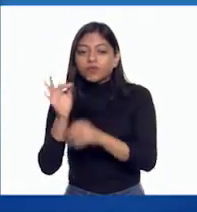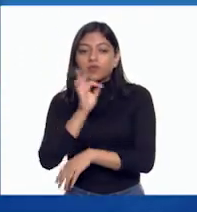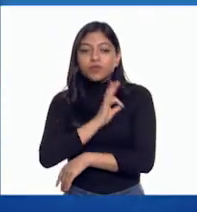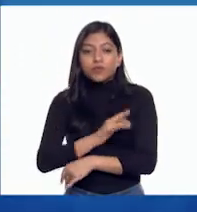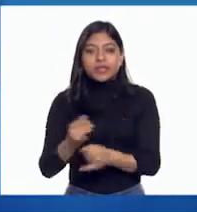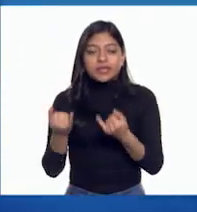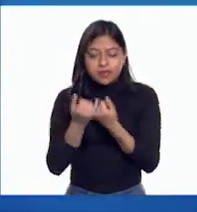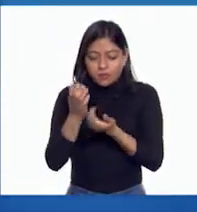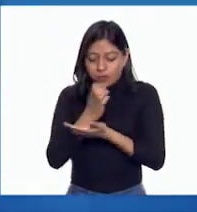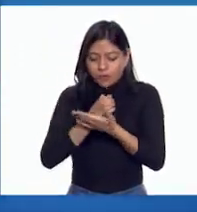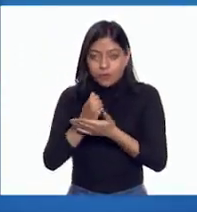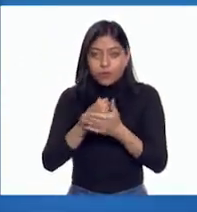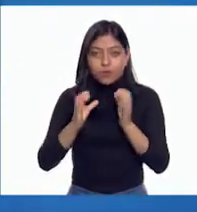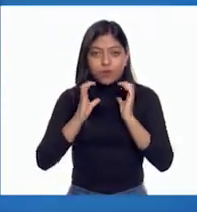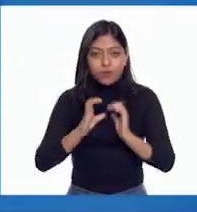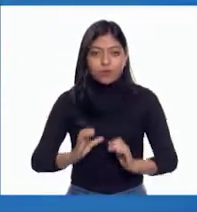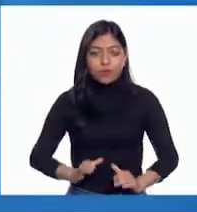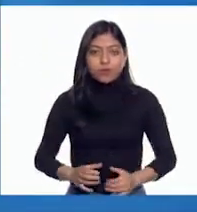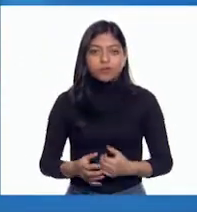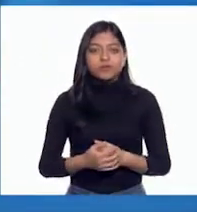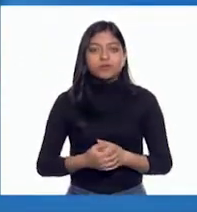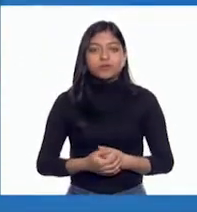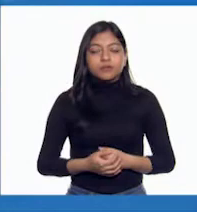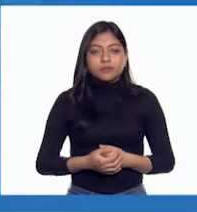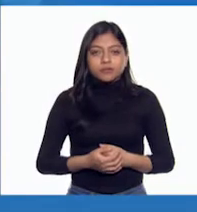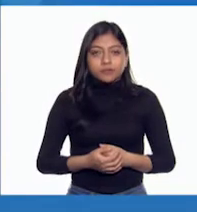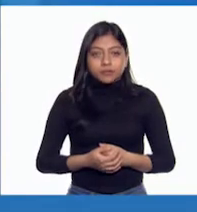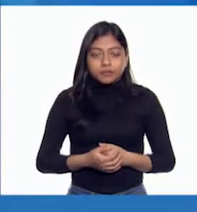medicinas y combustibles.